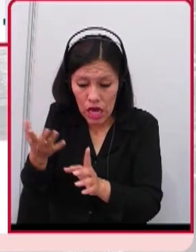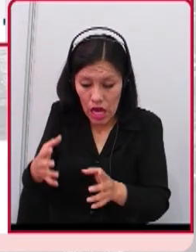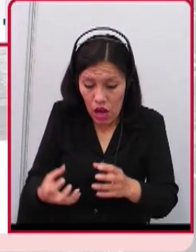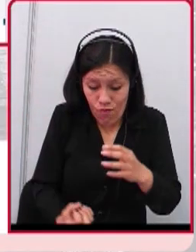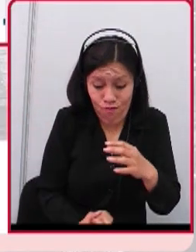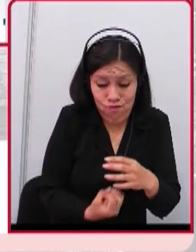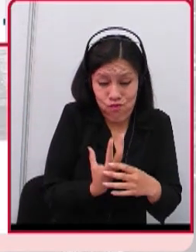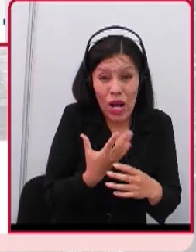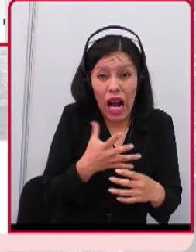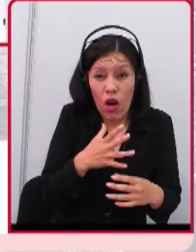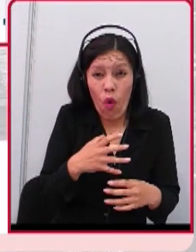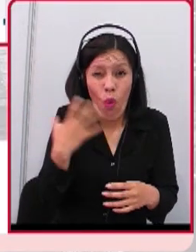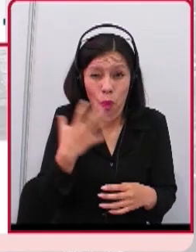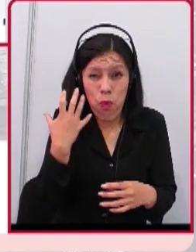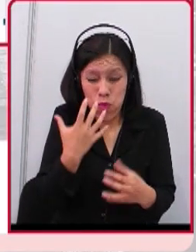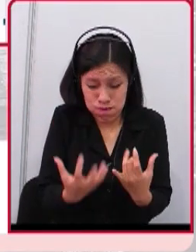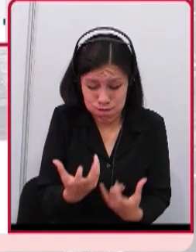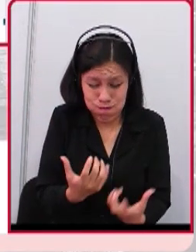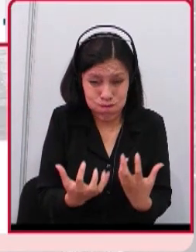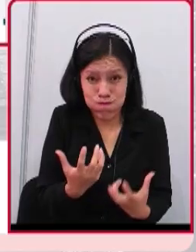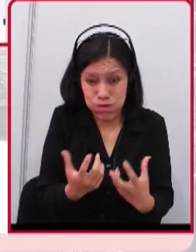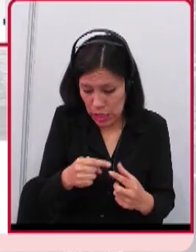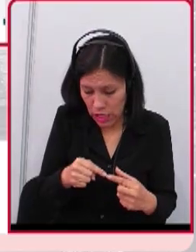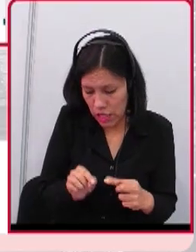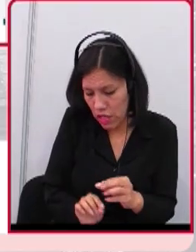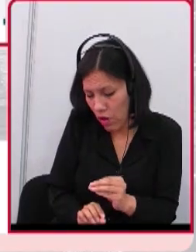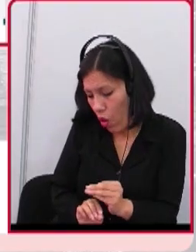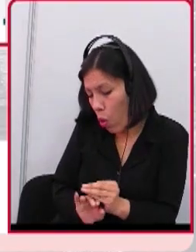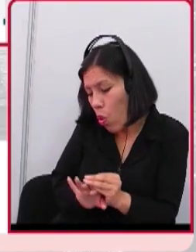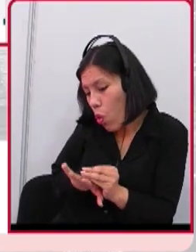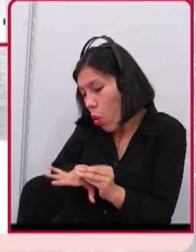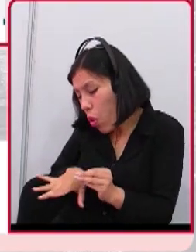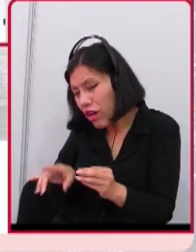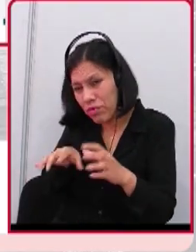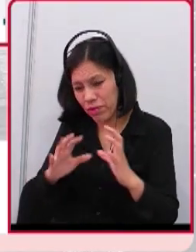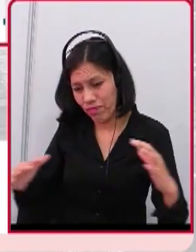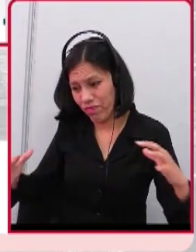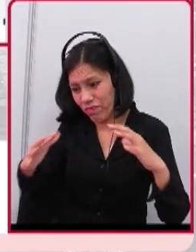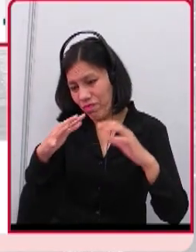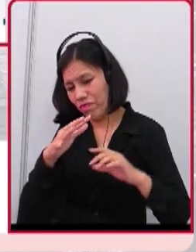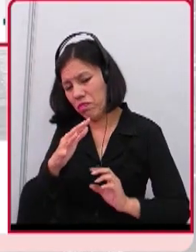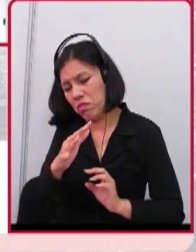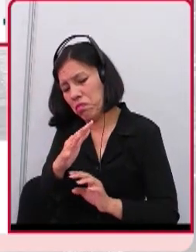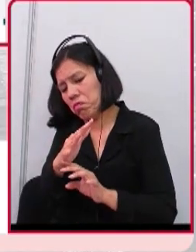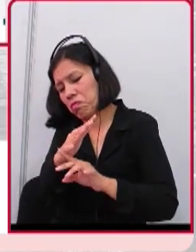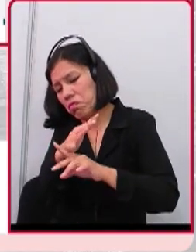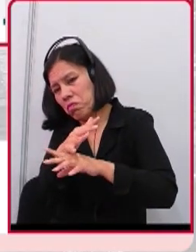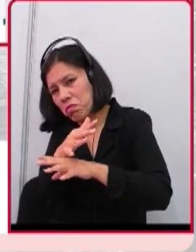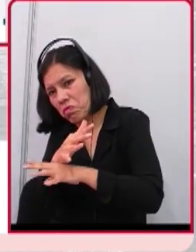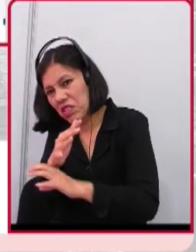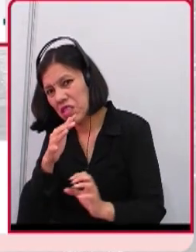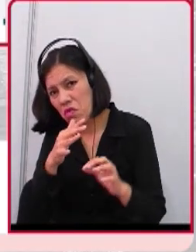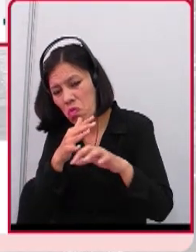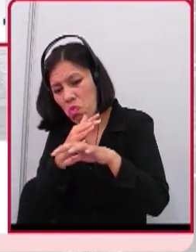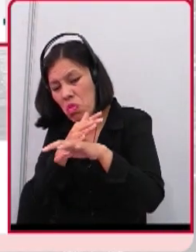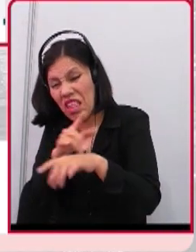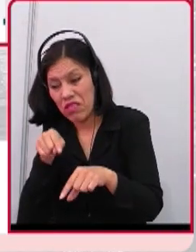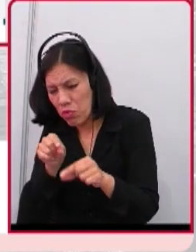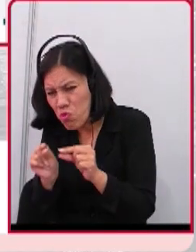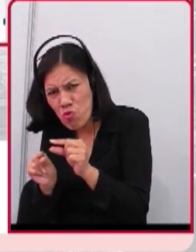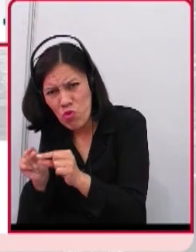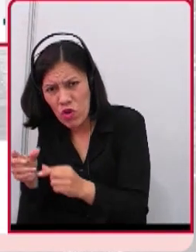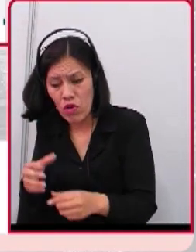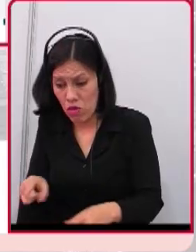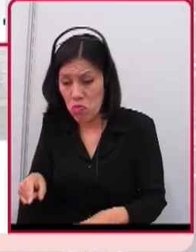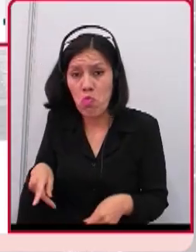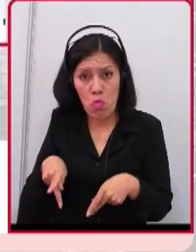permitiendo generar nuevos targets de exploración alrededor de todo el cuello volcánico. Actualmente estamos trabajando en eso y también